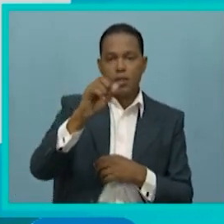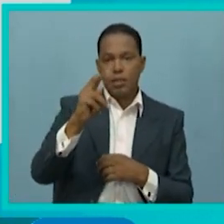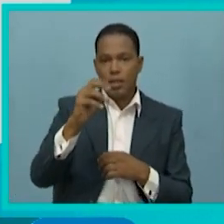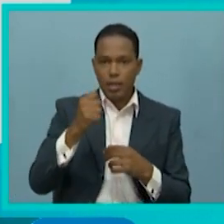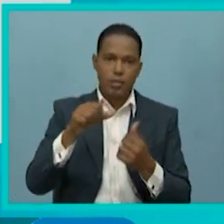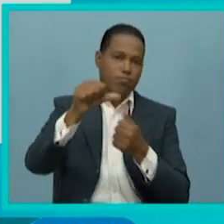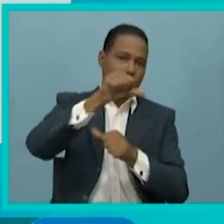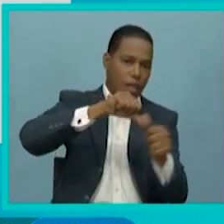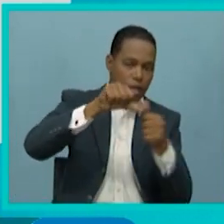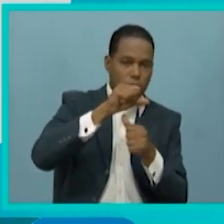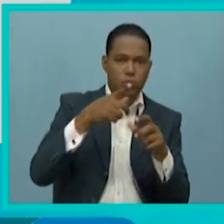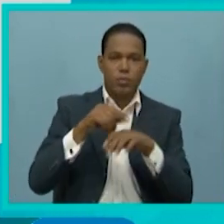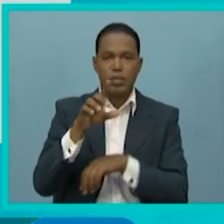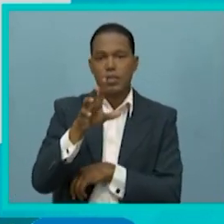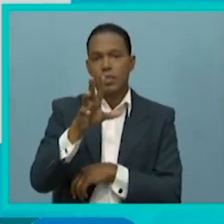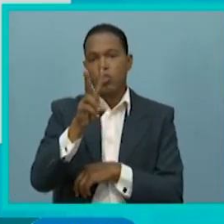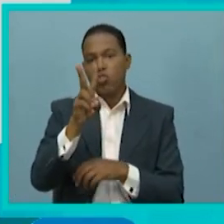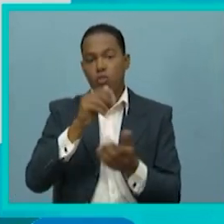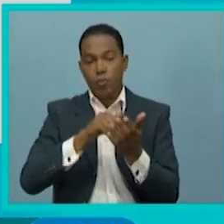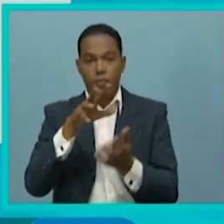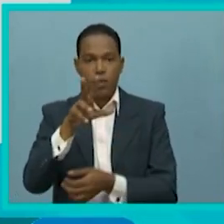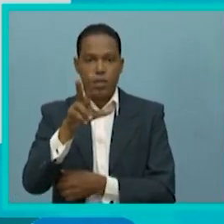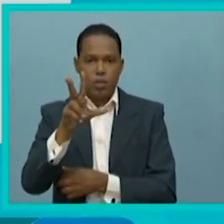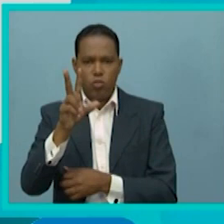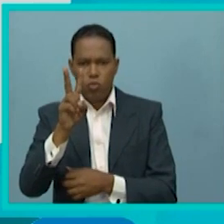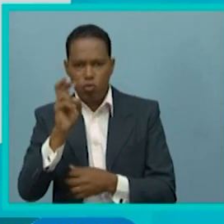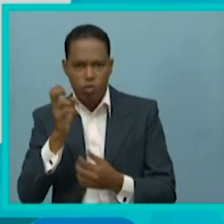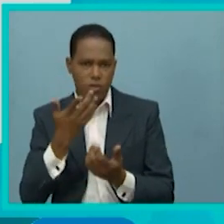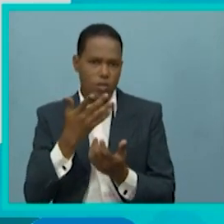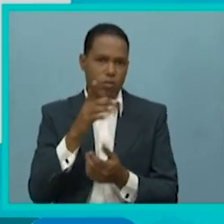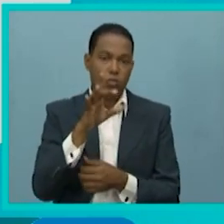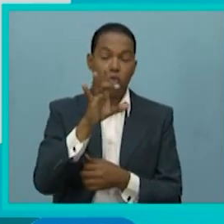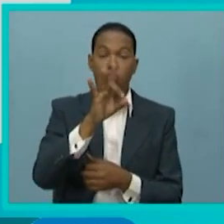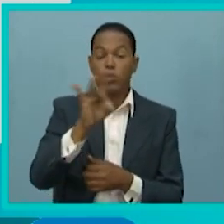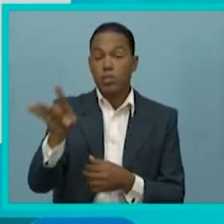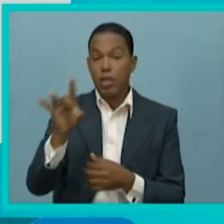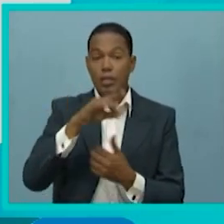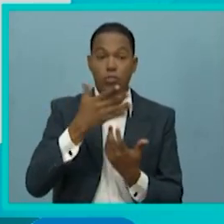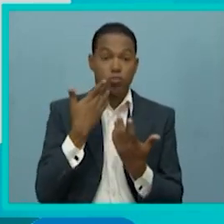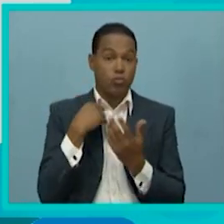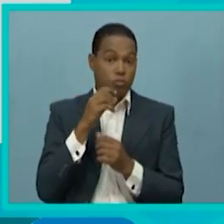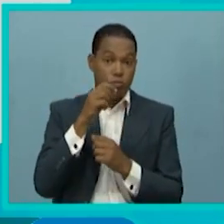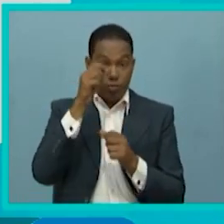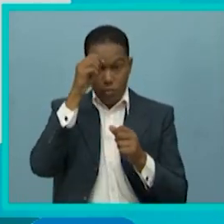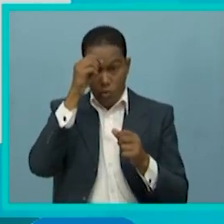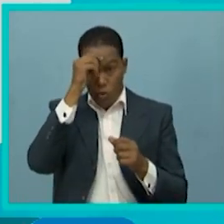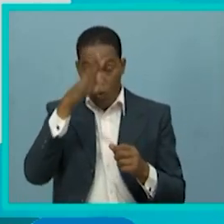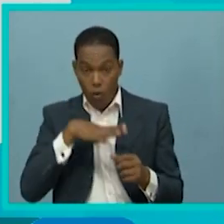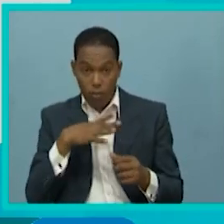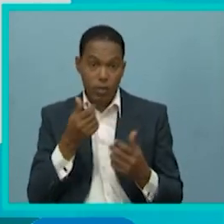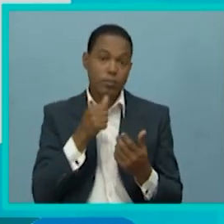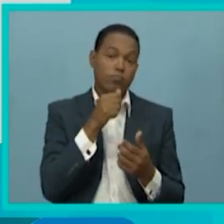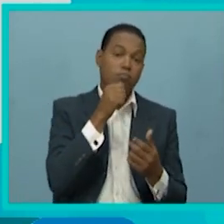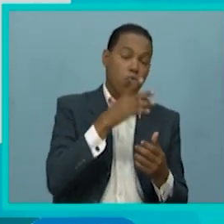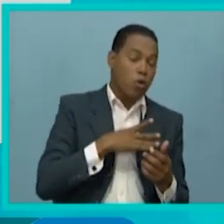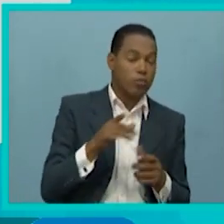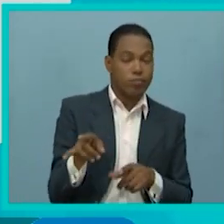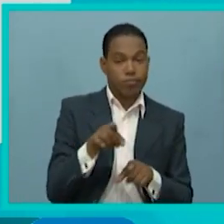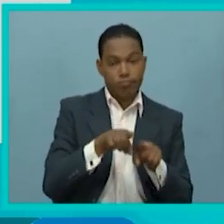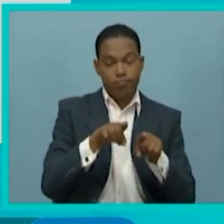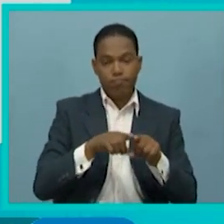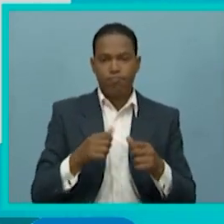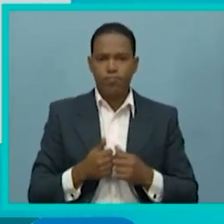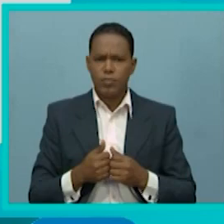arrestados 2.288 masculinos y femeninas, además del chequeo interagencial de Jicomé.